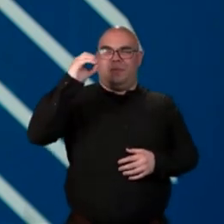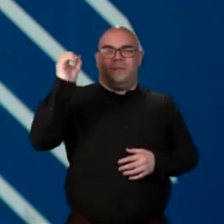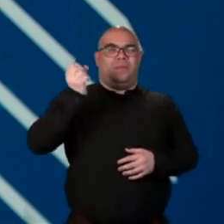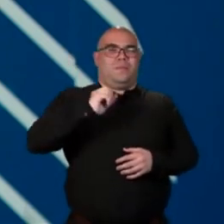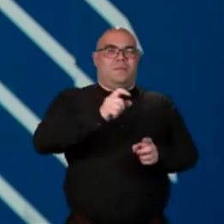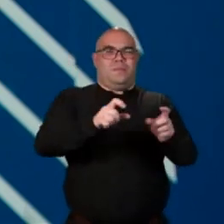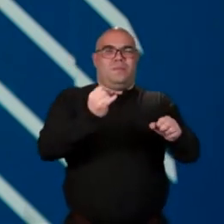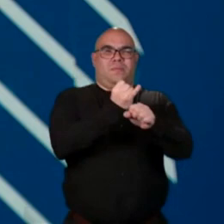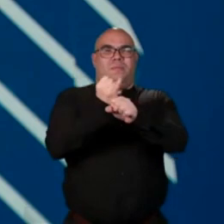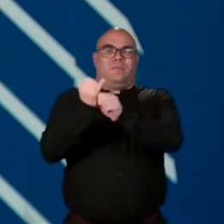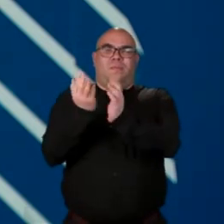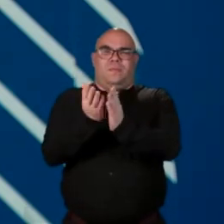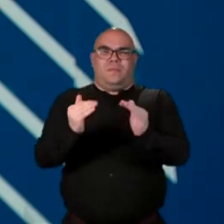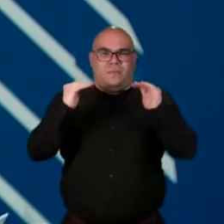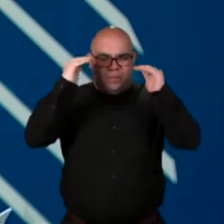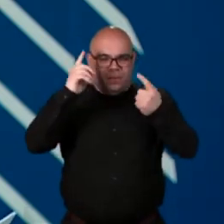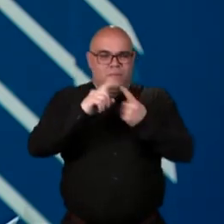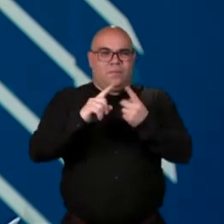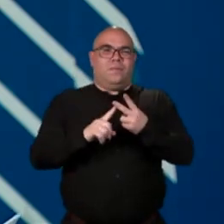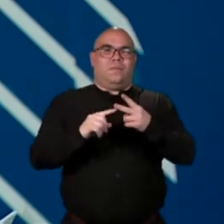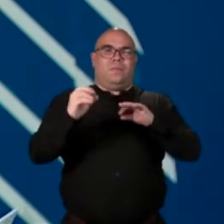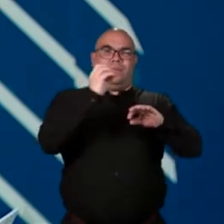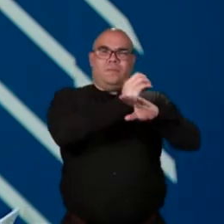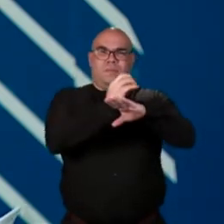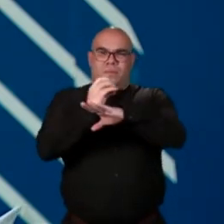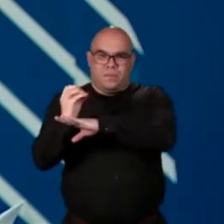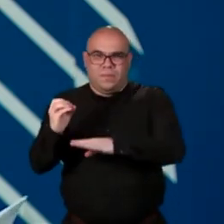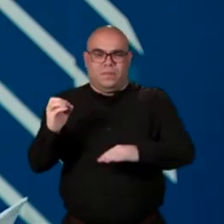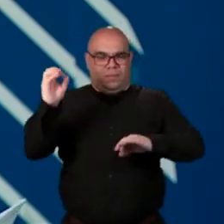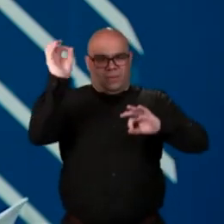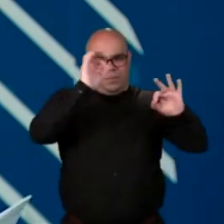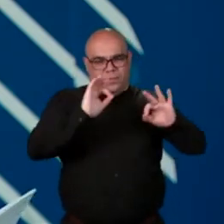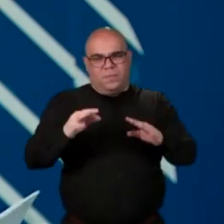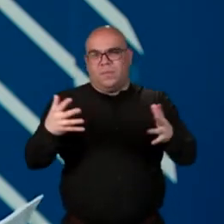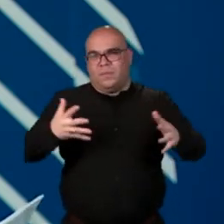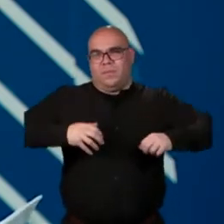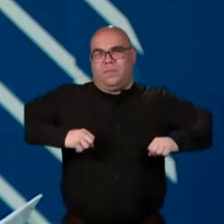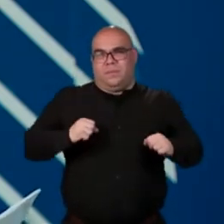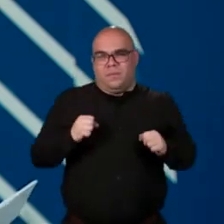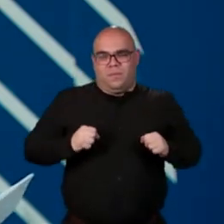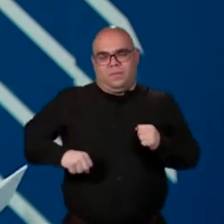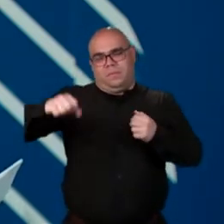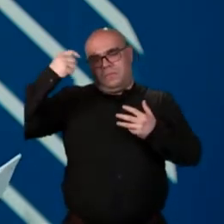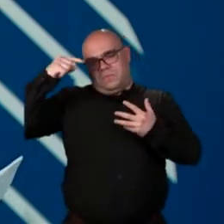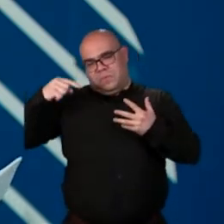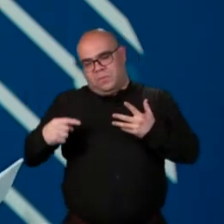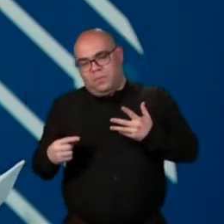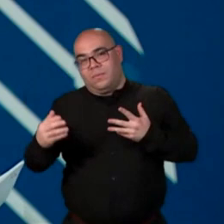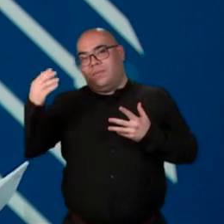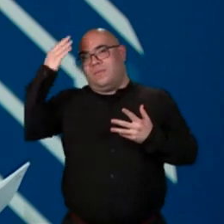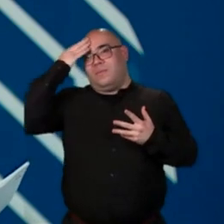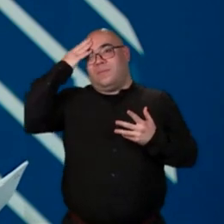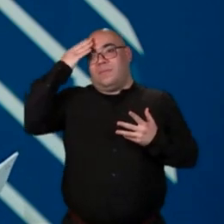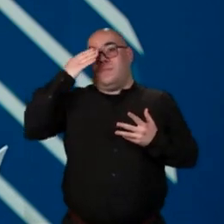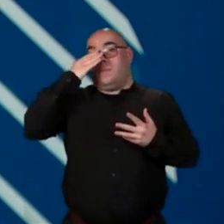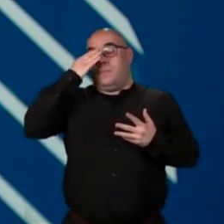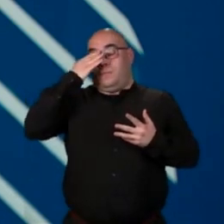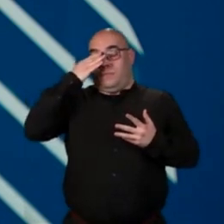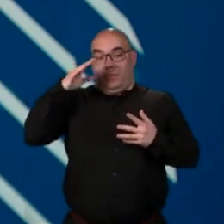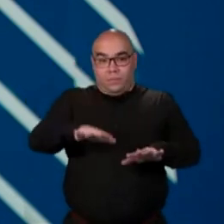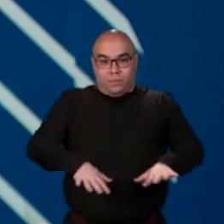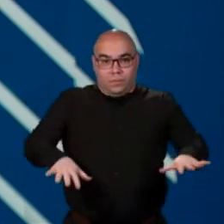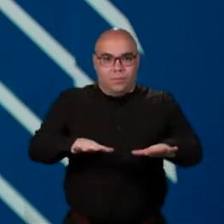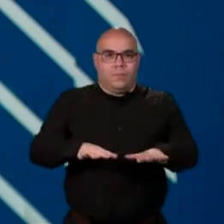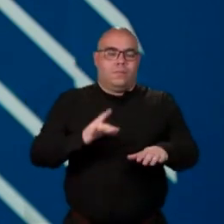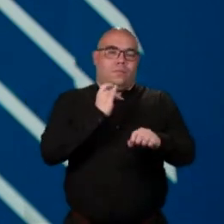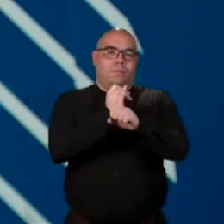superior, organizaciones, Conect Bogotá y otra serie de instituciones que se